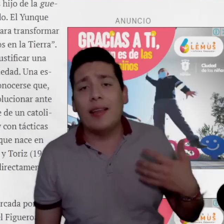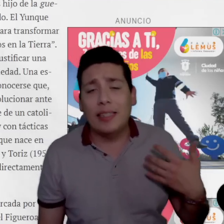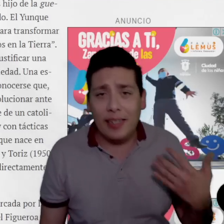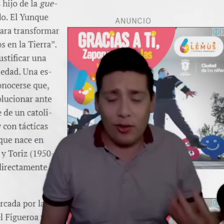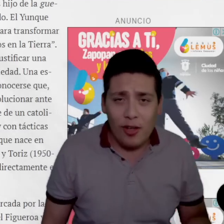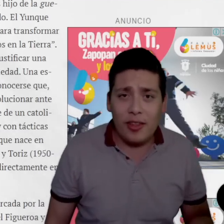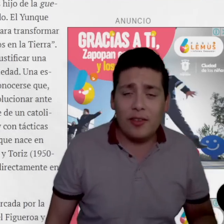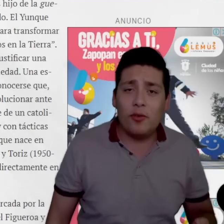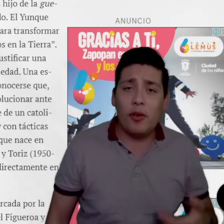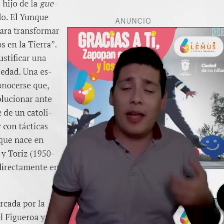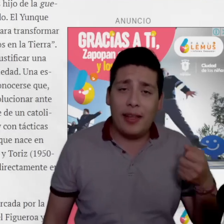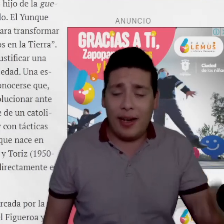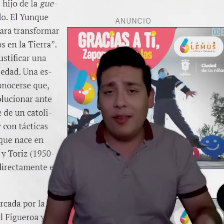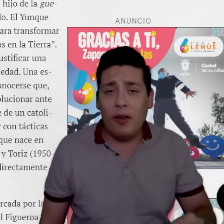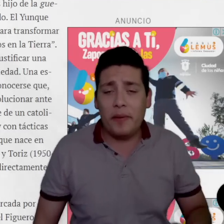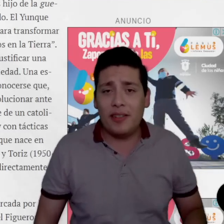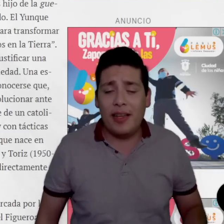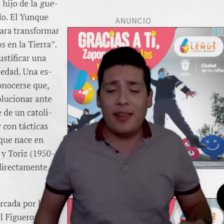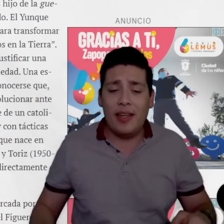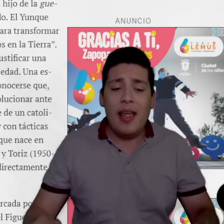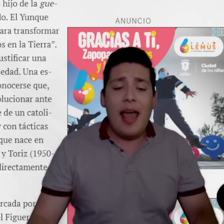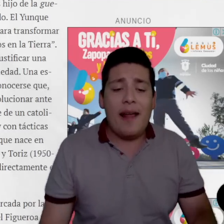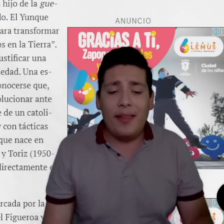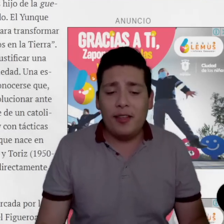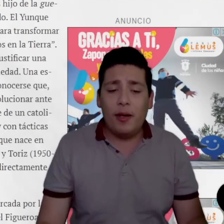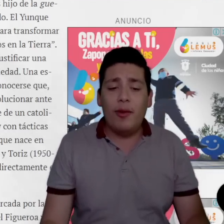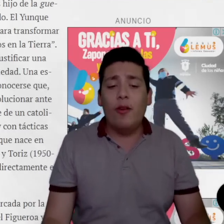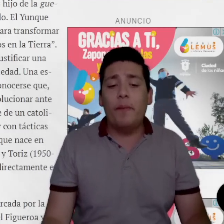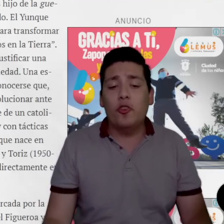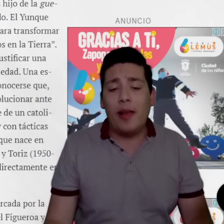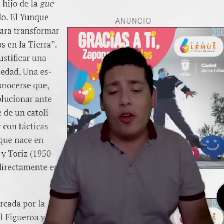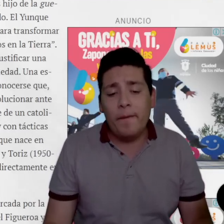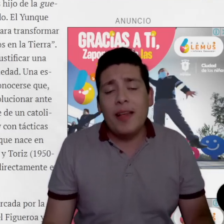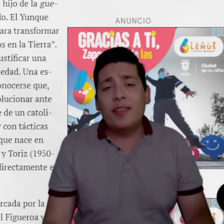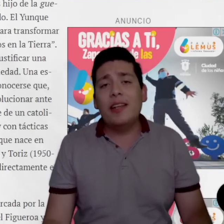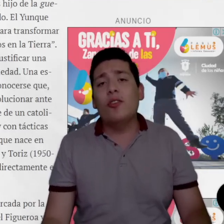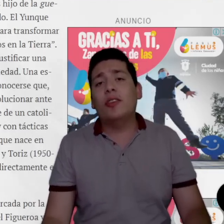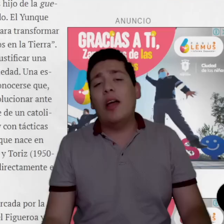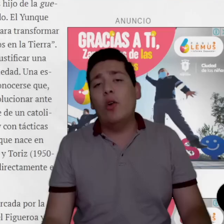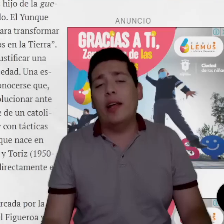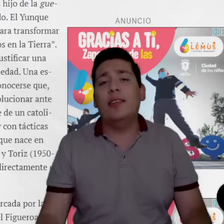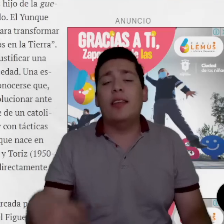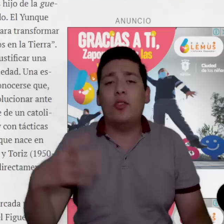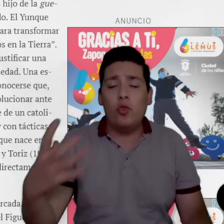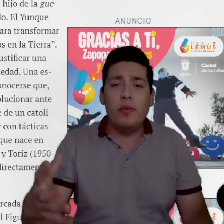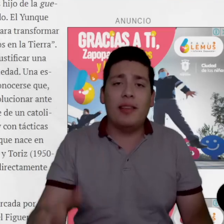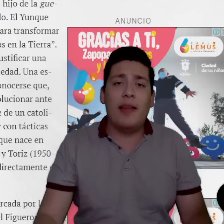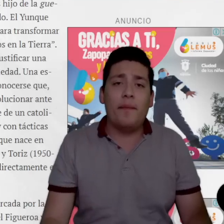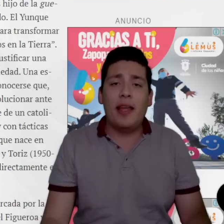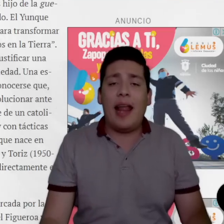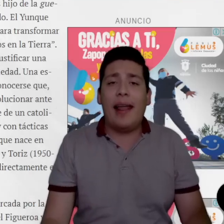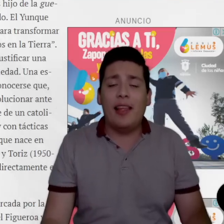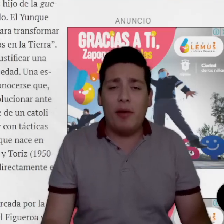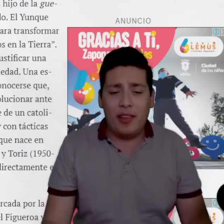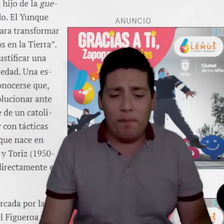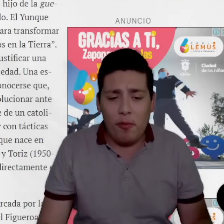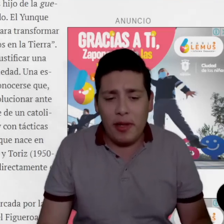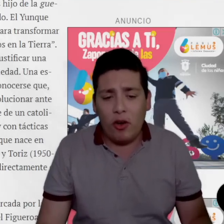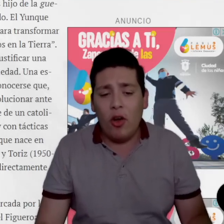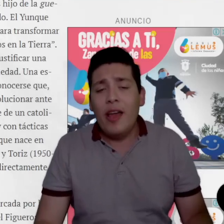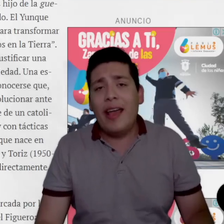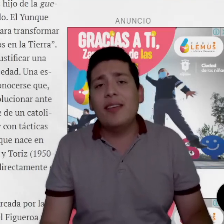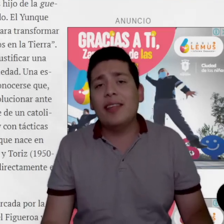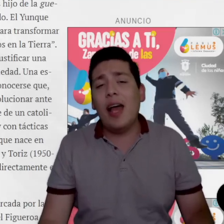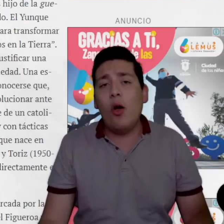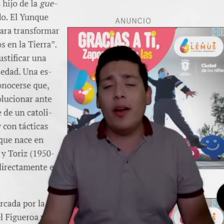a sacerdotes atacando al presidente Andrés Manuel López Obrador, sino que ahora se suma también al debate